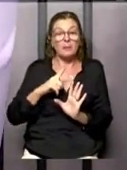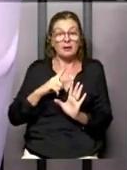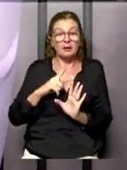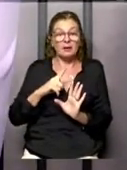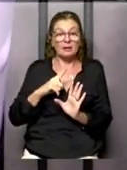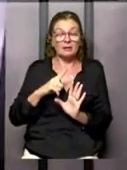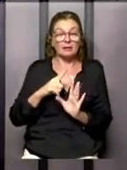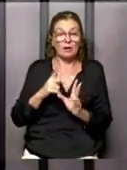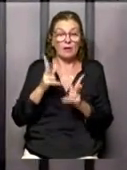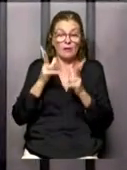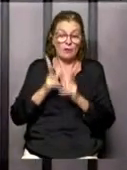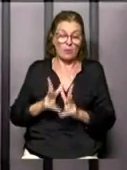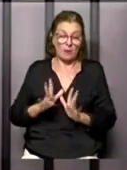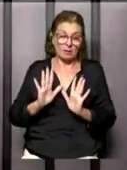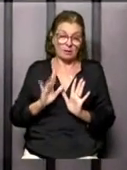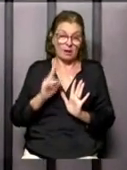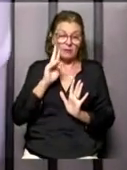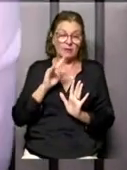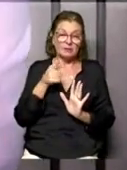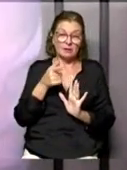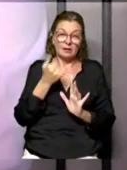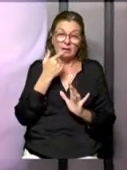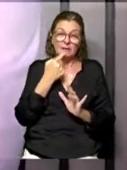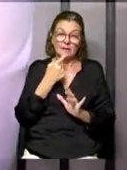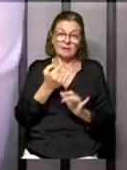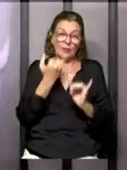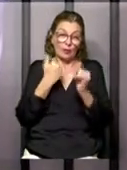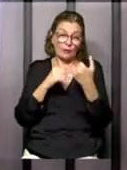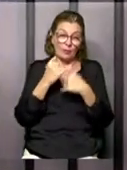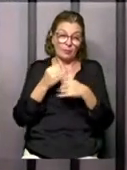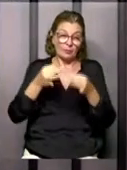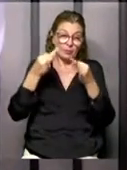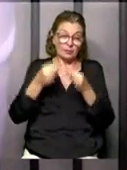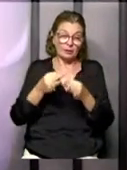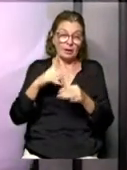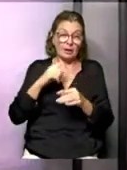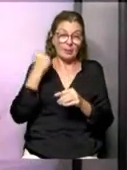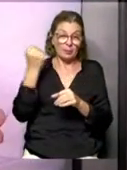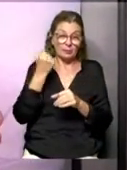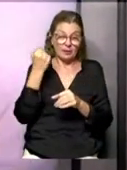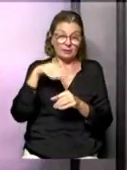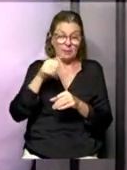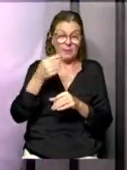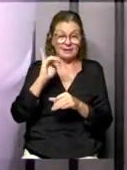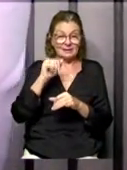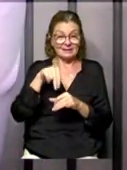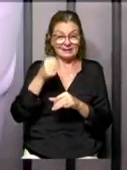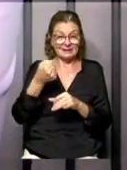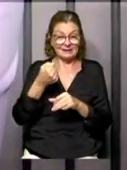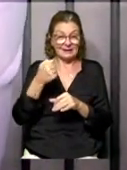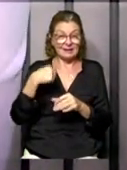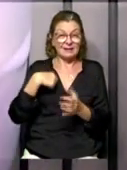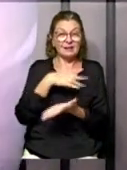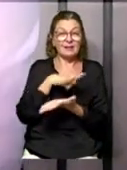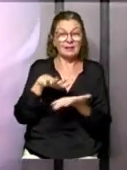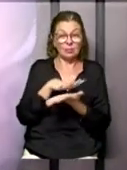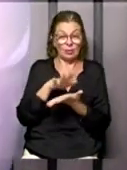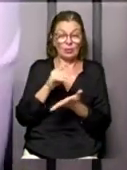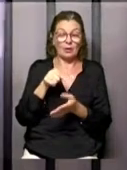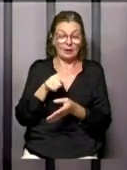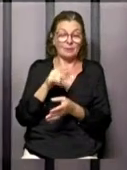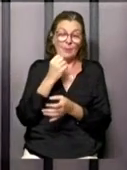canales formales. Me parece que eso es una información relevante, es importante para Martina que esa situación se dé de esa manera y que, en